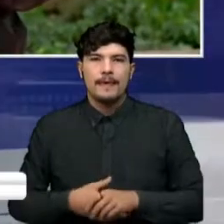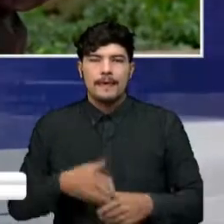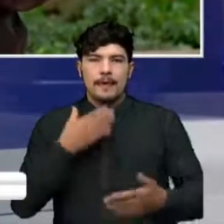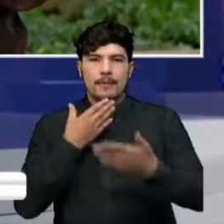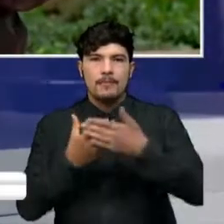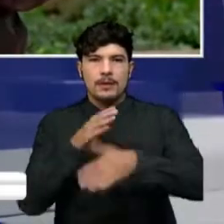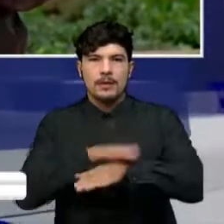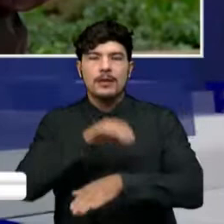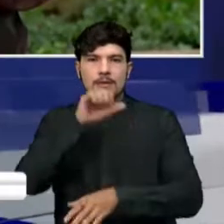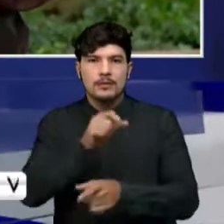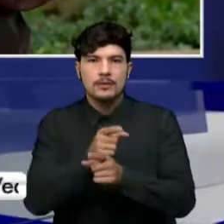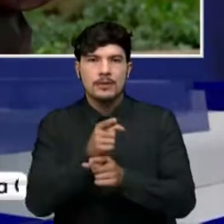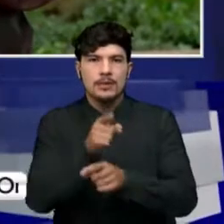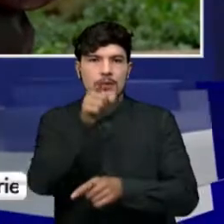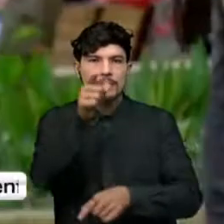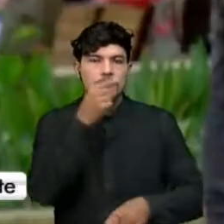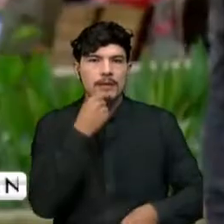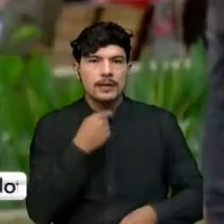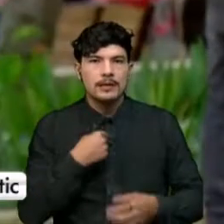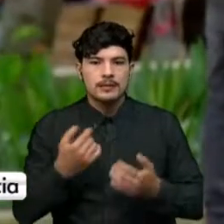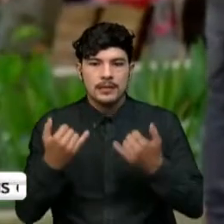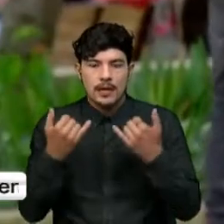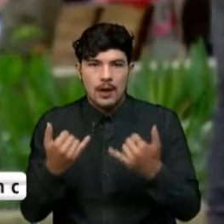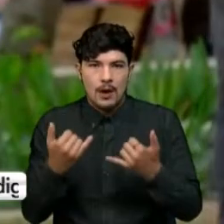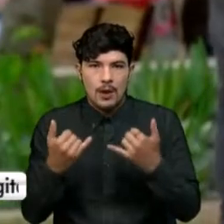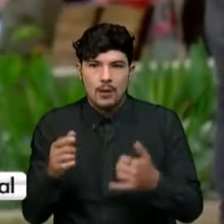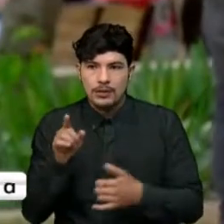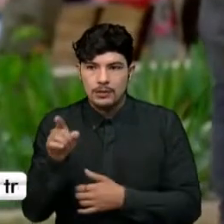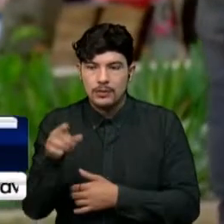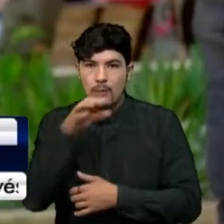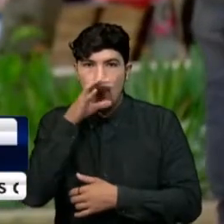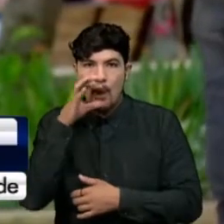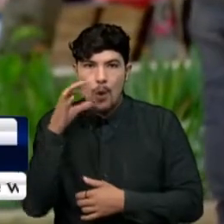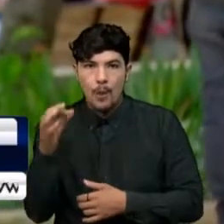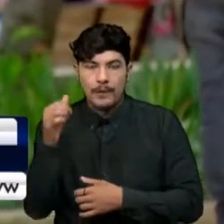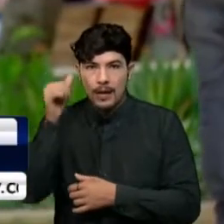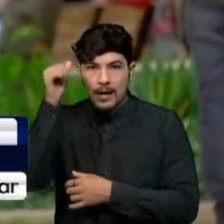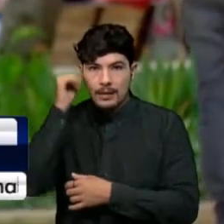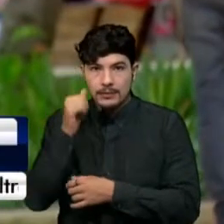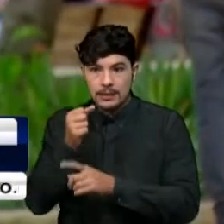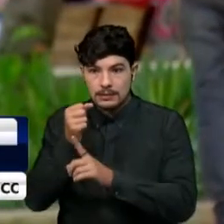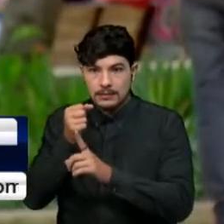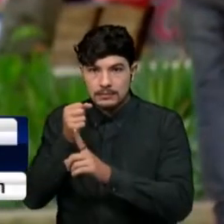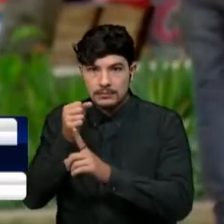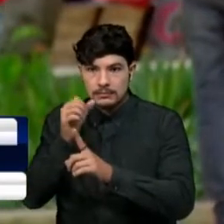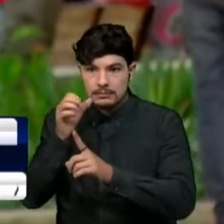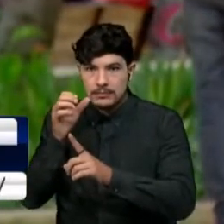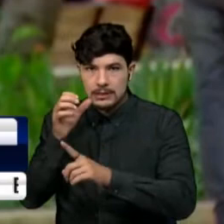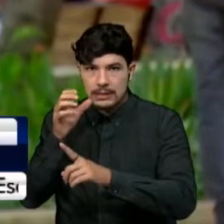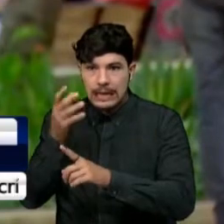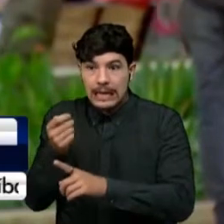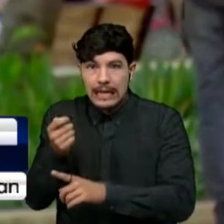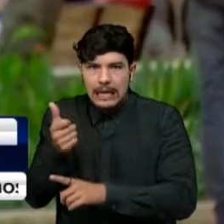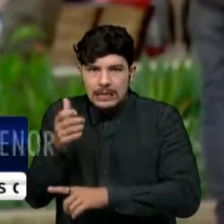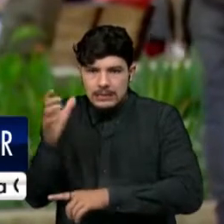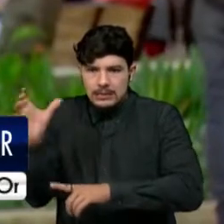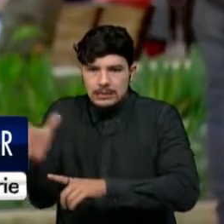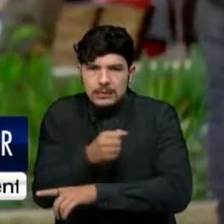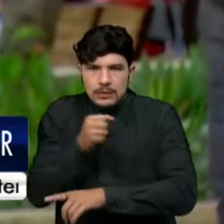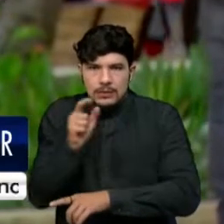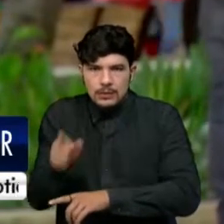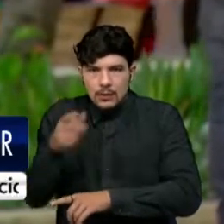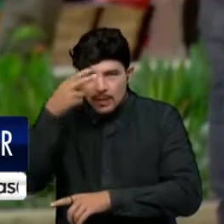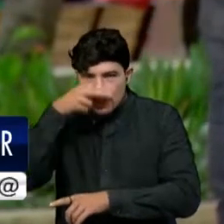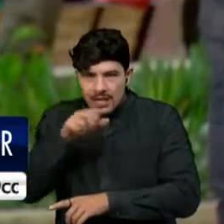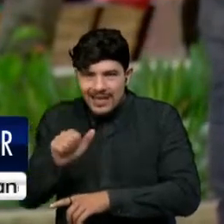Buenas tardes, como usted lo manifiesta, y es que hoy este hombre que ayer intentó robarle a una mujer a su hija de tan